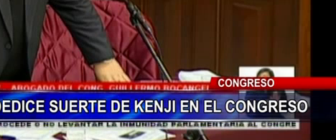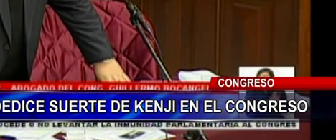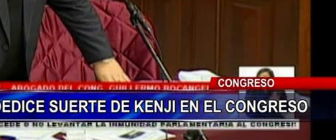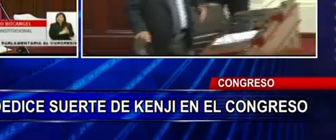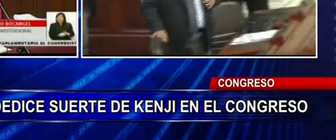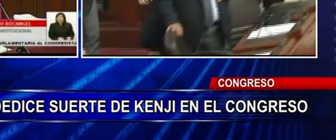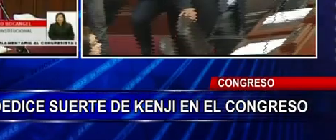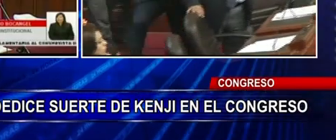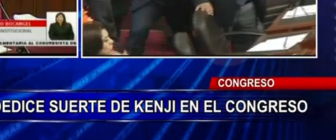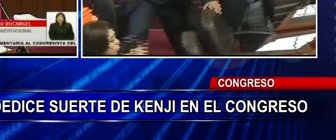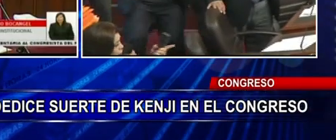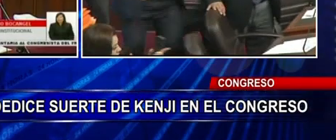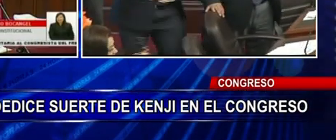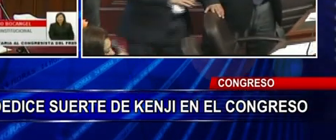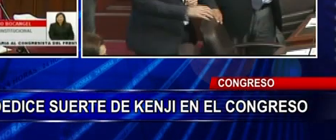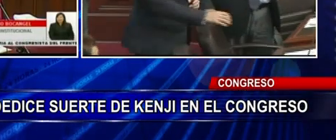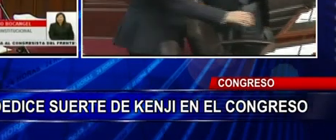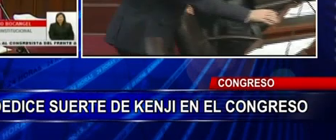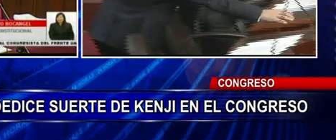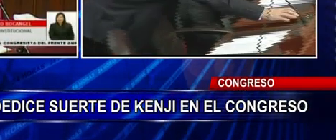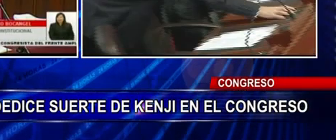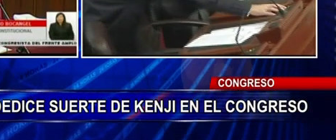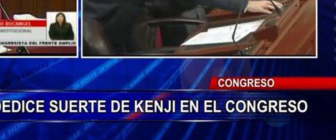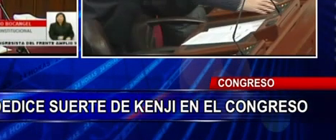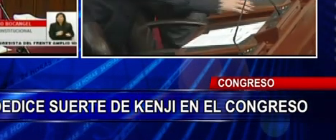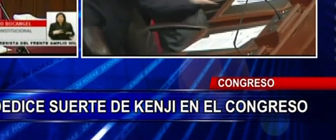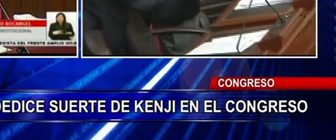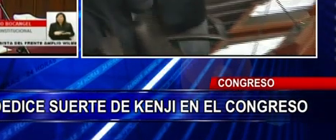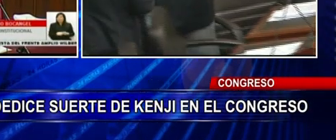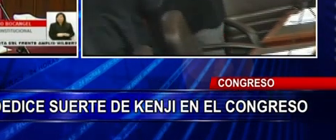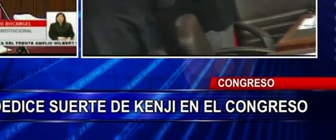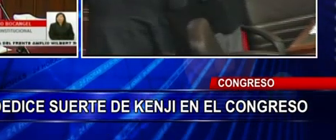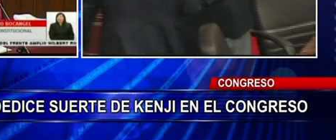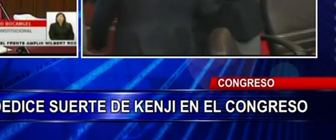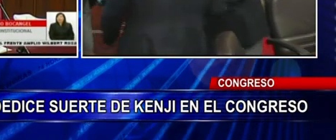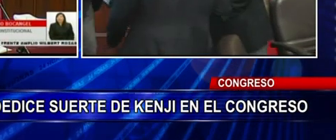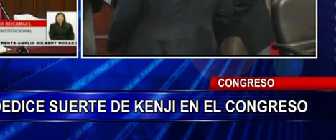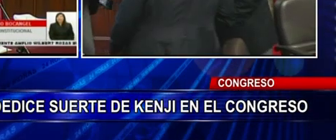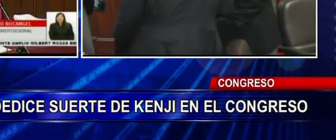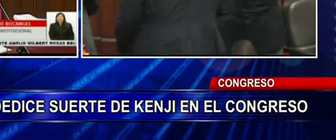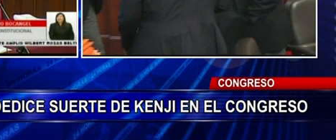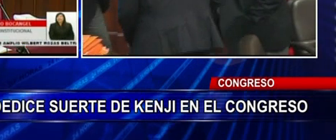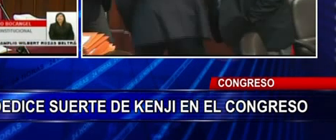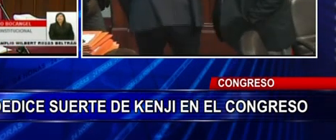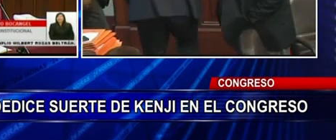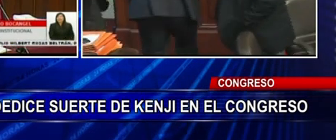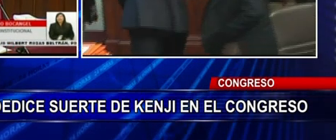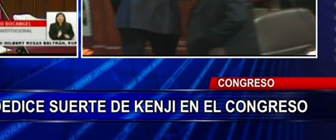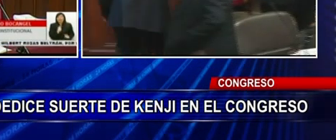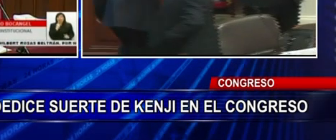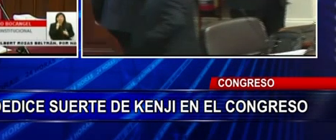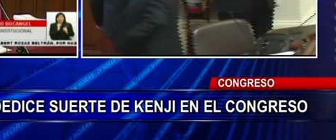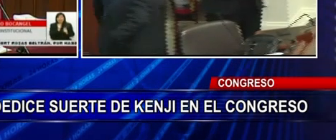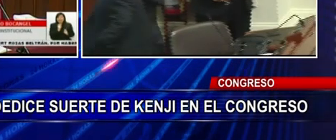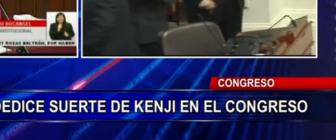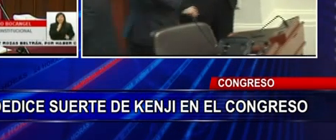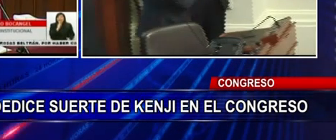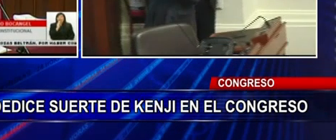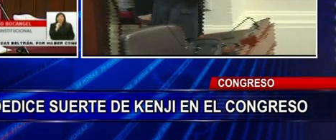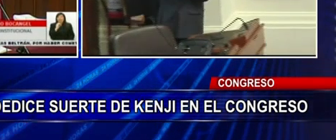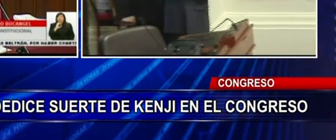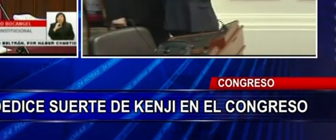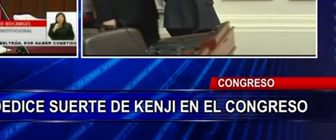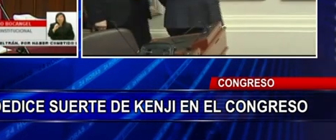desafuero. Estas son imágenes en vivo del Parlamento del Congreso. Hace instantes solo el parlamentario Kenji